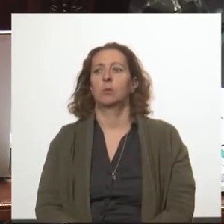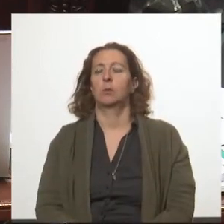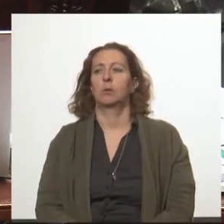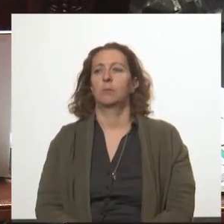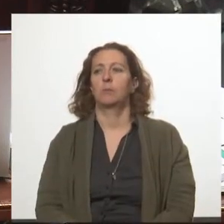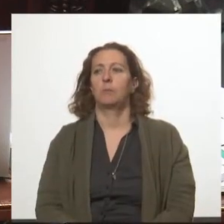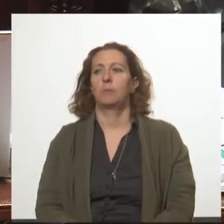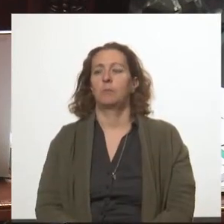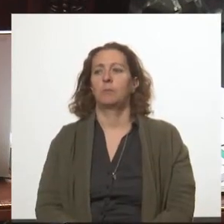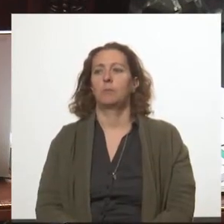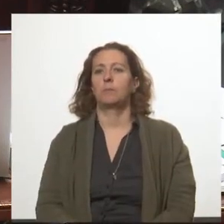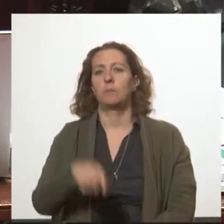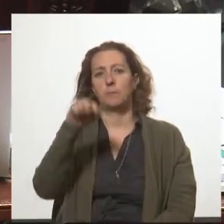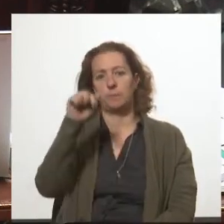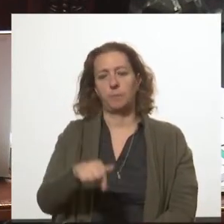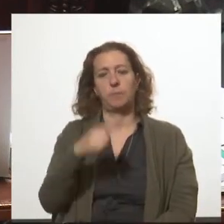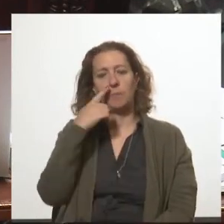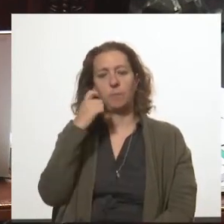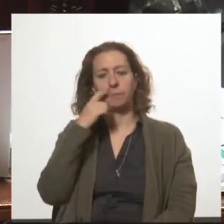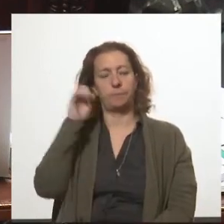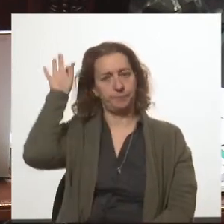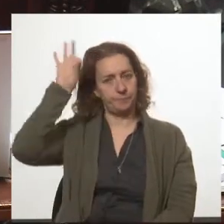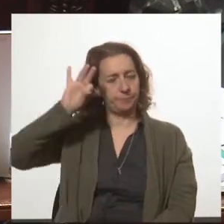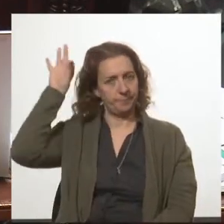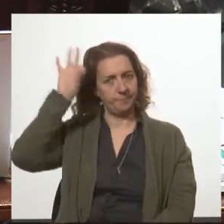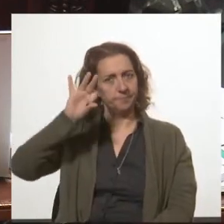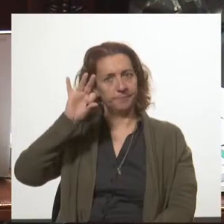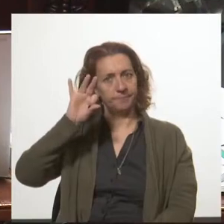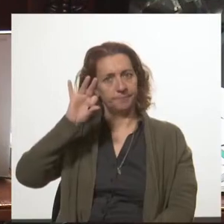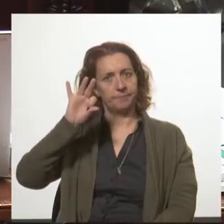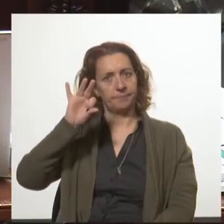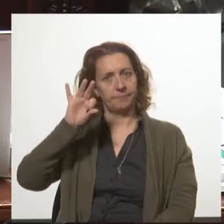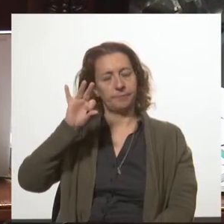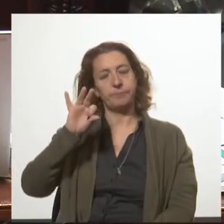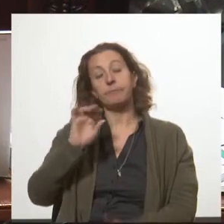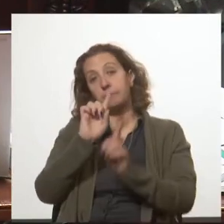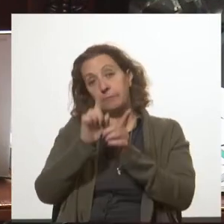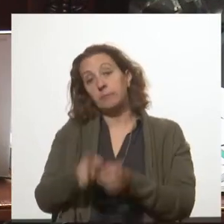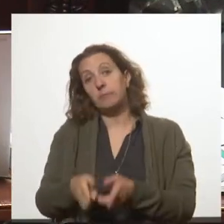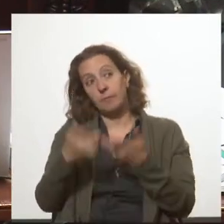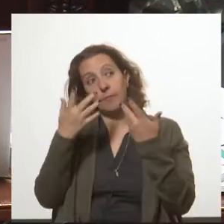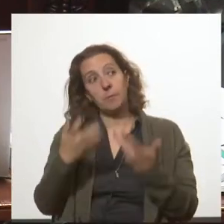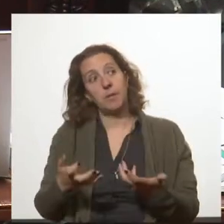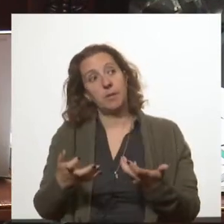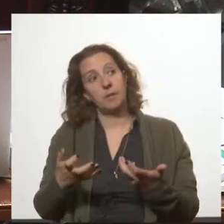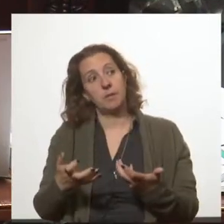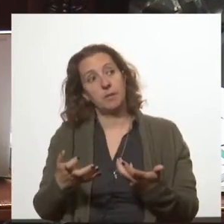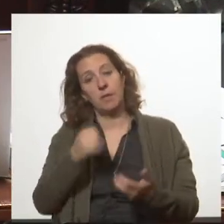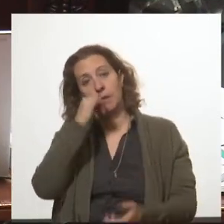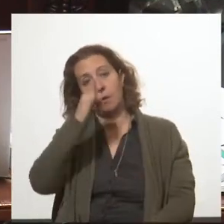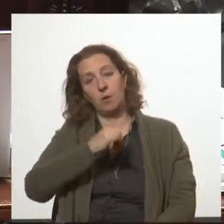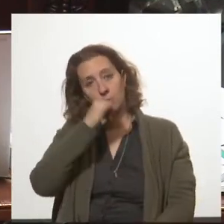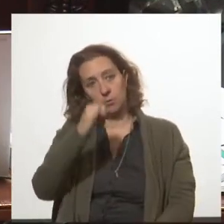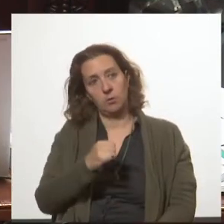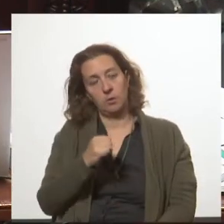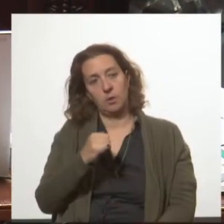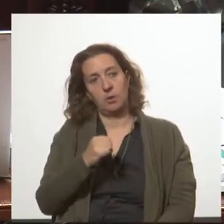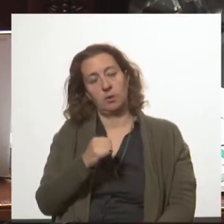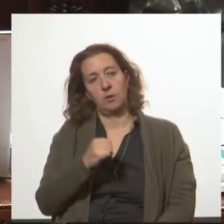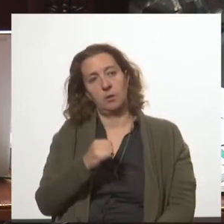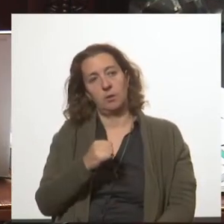tiempo y aquí señor senador quizá este también quisiera comentar a propósito de